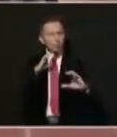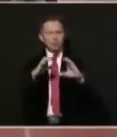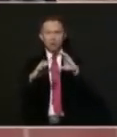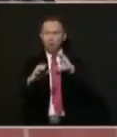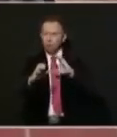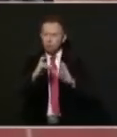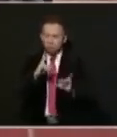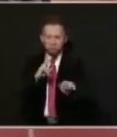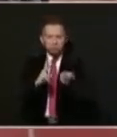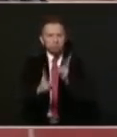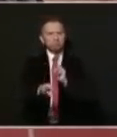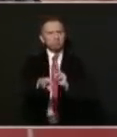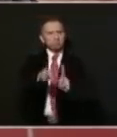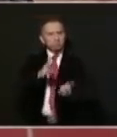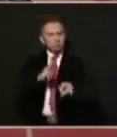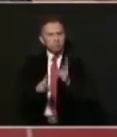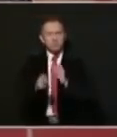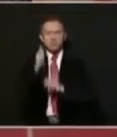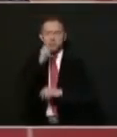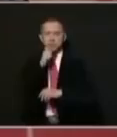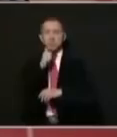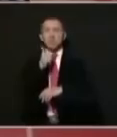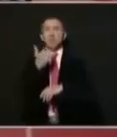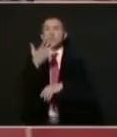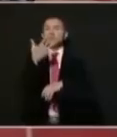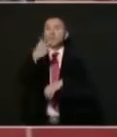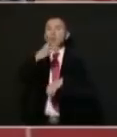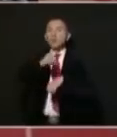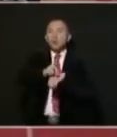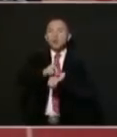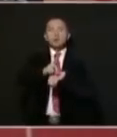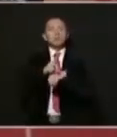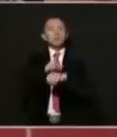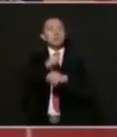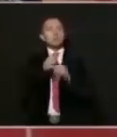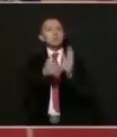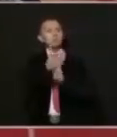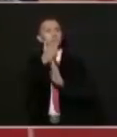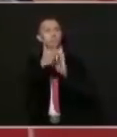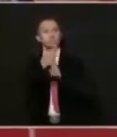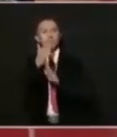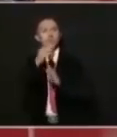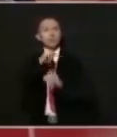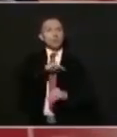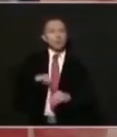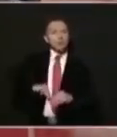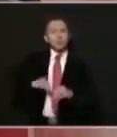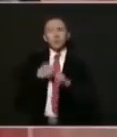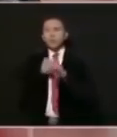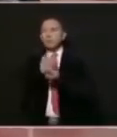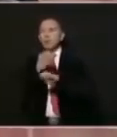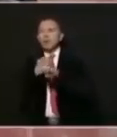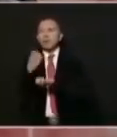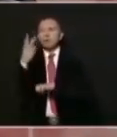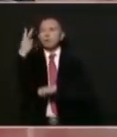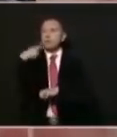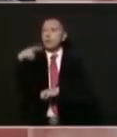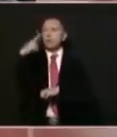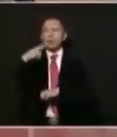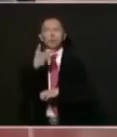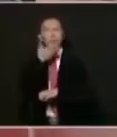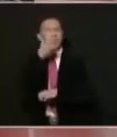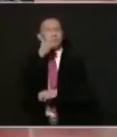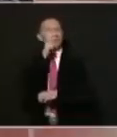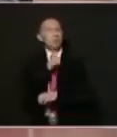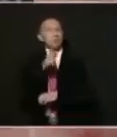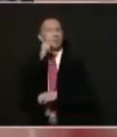5 días a la semana en municipios y estados del país, como siempre, recogiendo